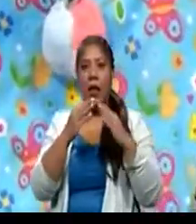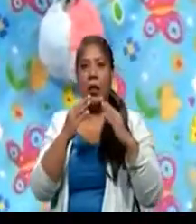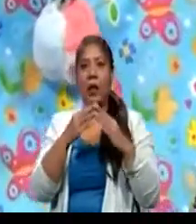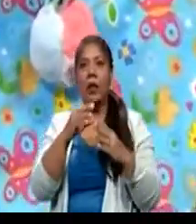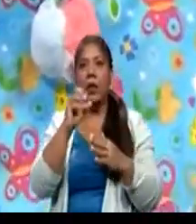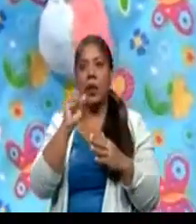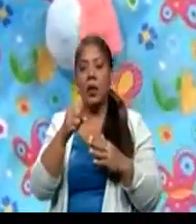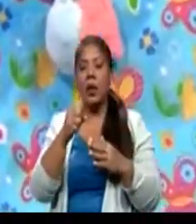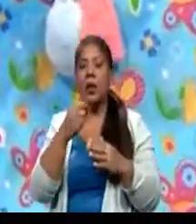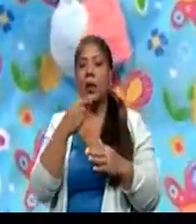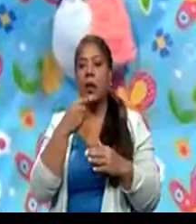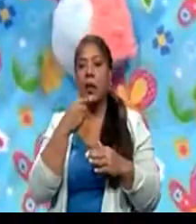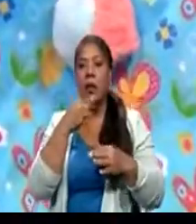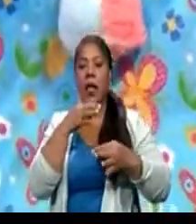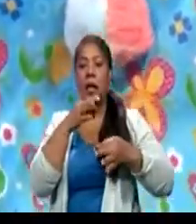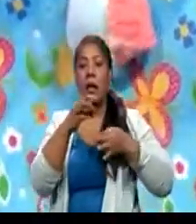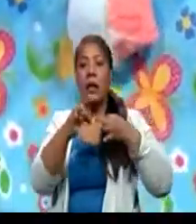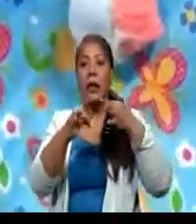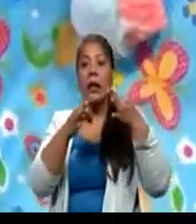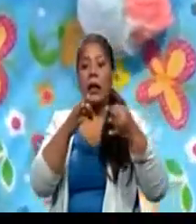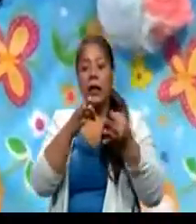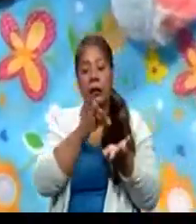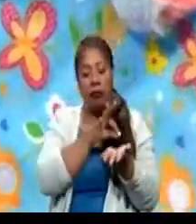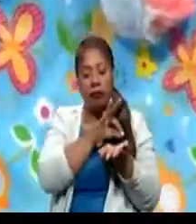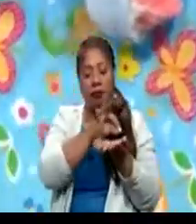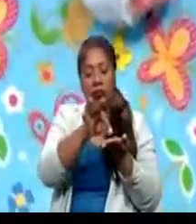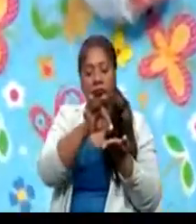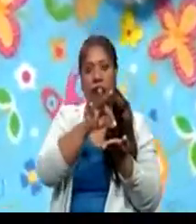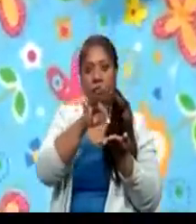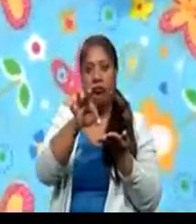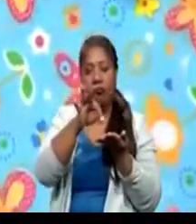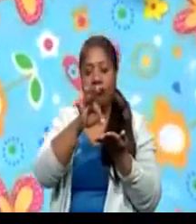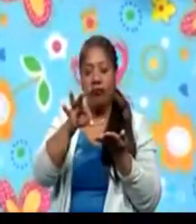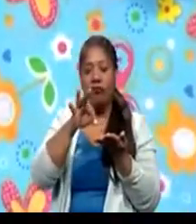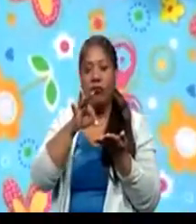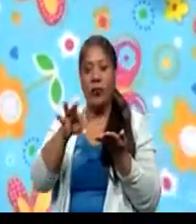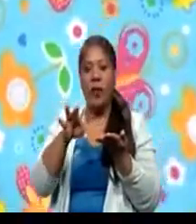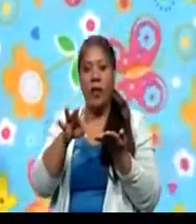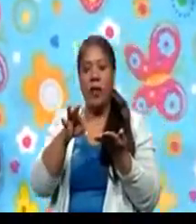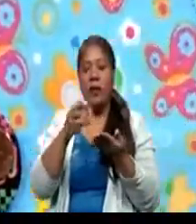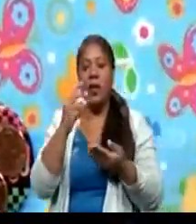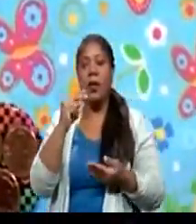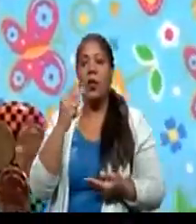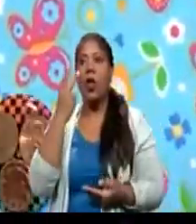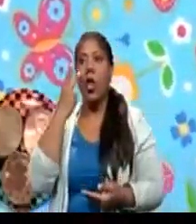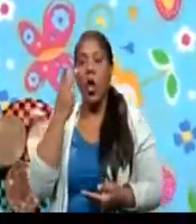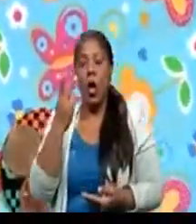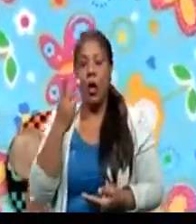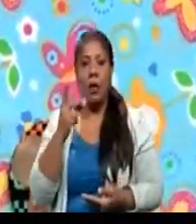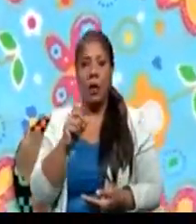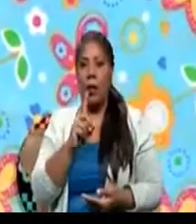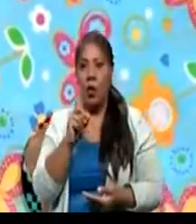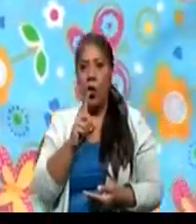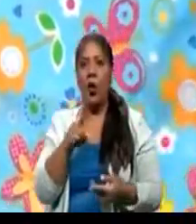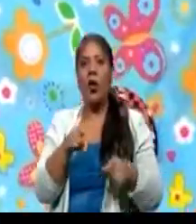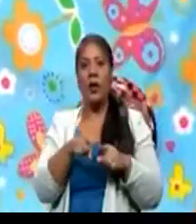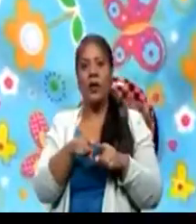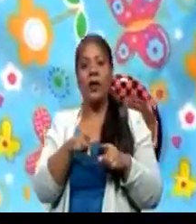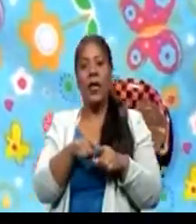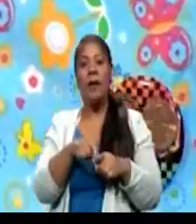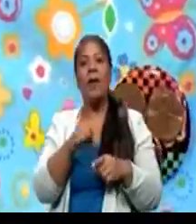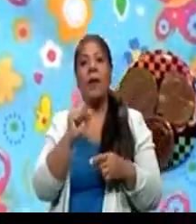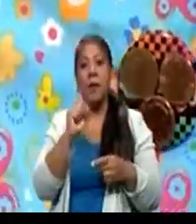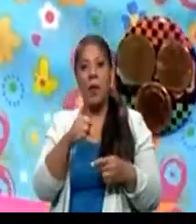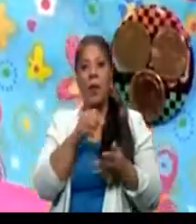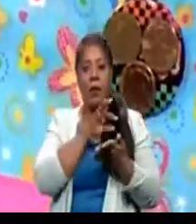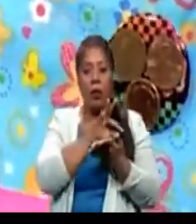que podemos describir no solamente las cosas que vemos con el sentido de la vista, sino también podemos describir cosas que podemos